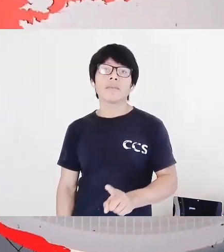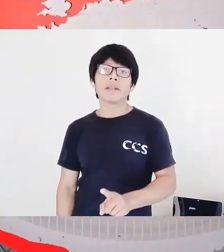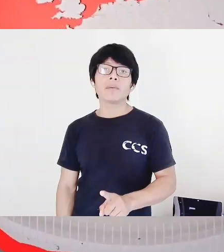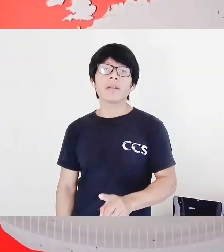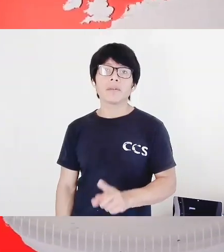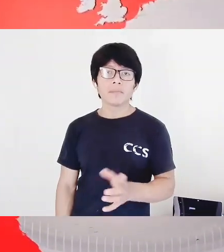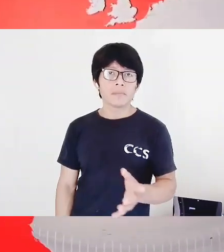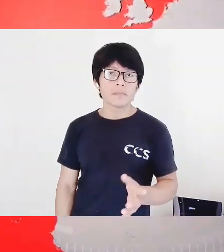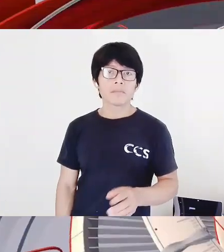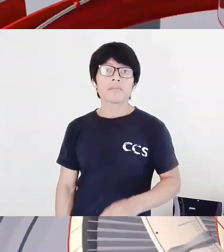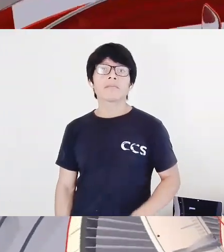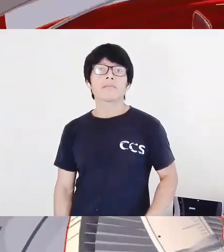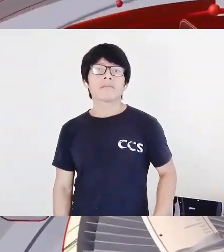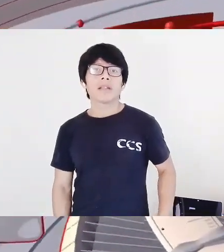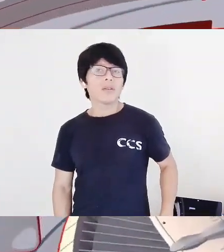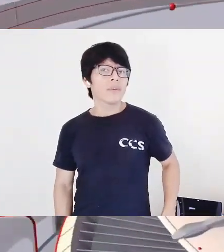del